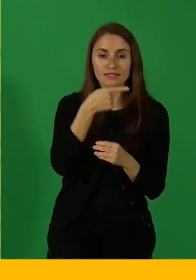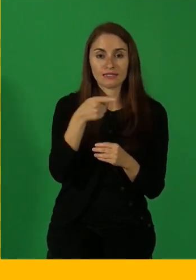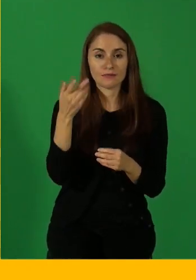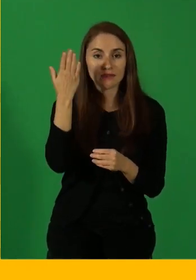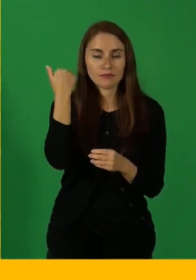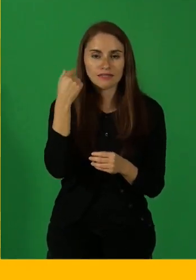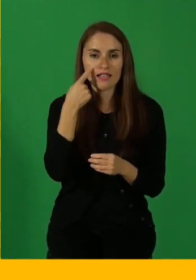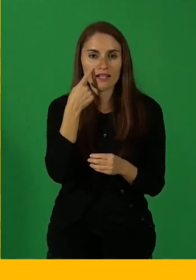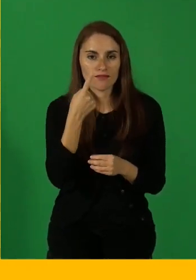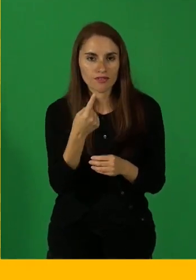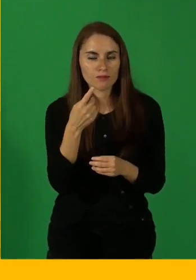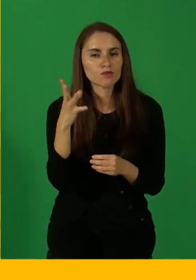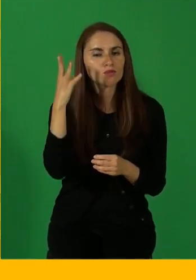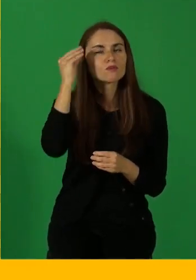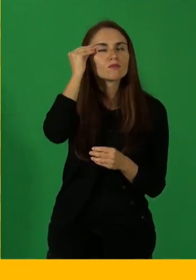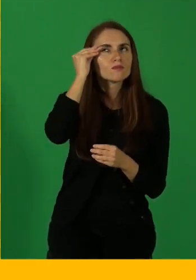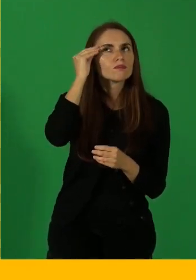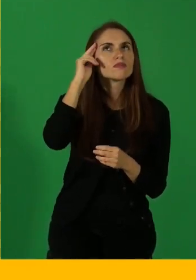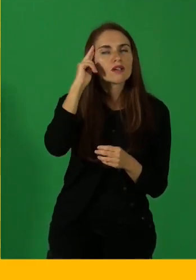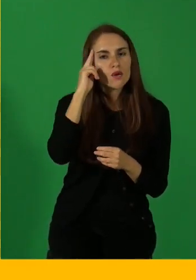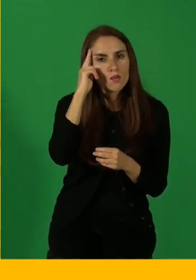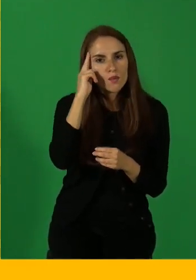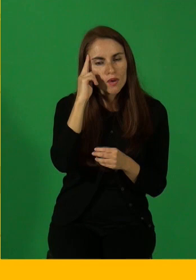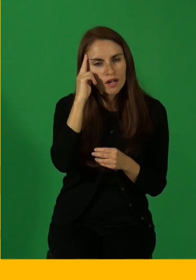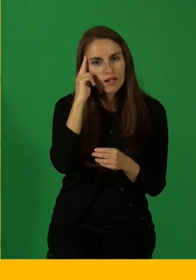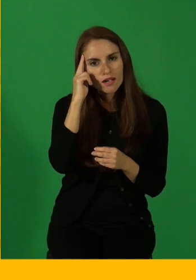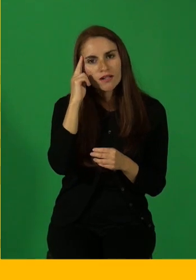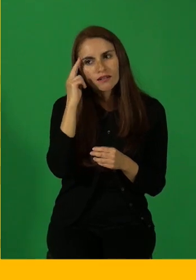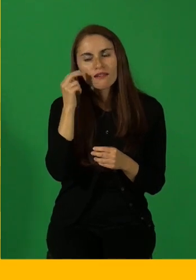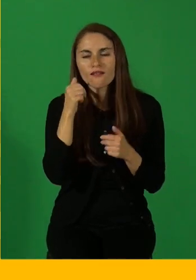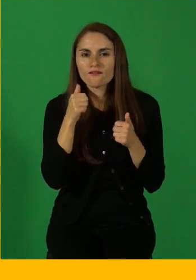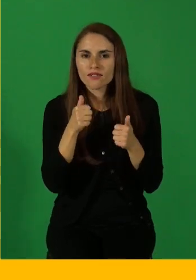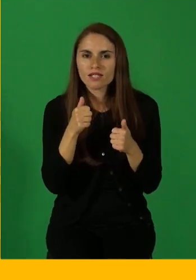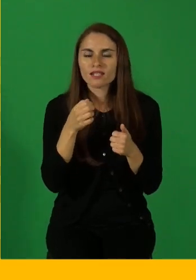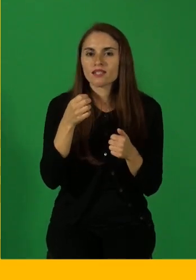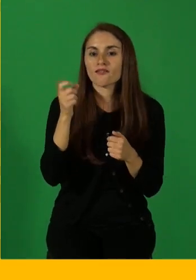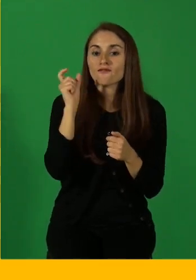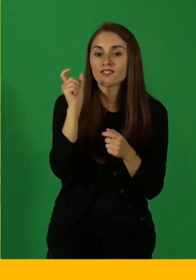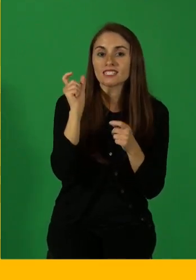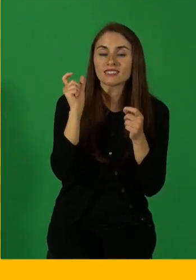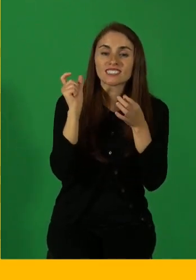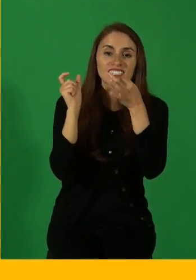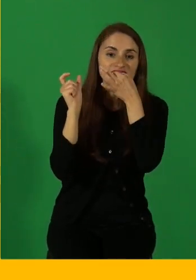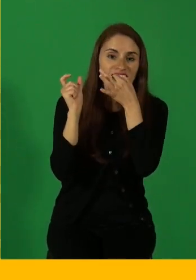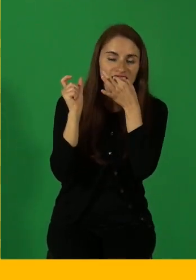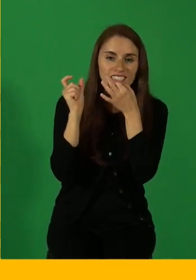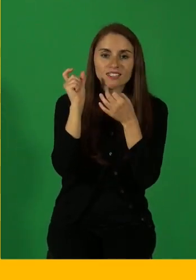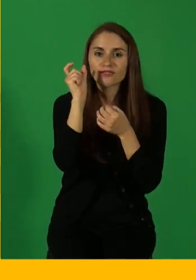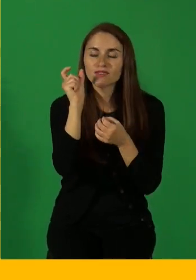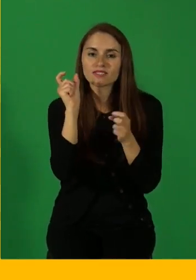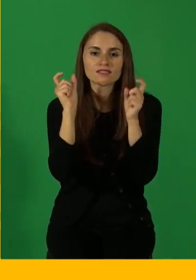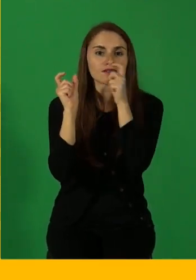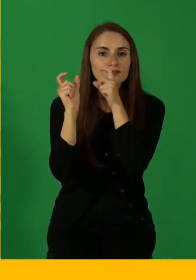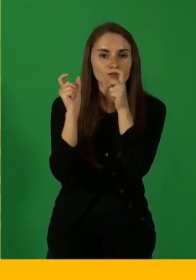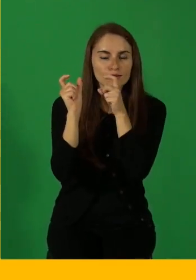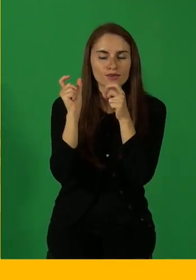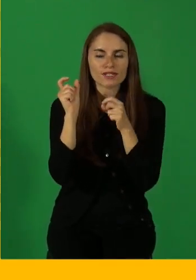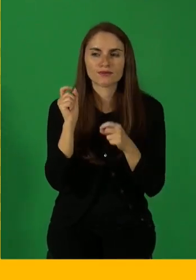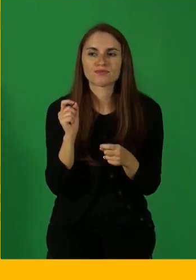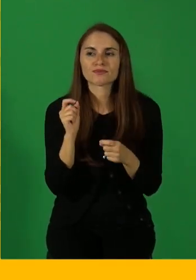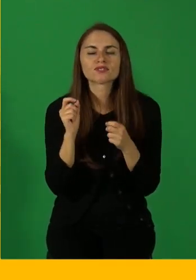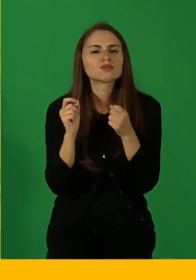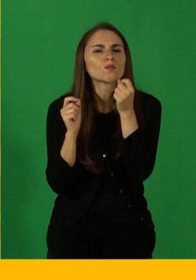que tráelo a memoria, recuerda muy bien, fichas verdes, fichas rojas. Perfecto, aquí,